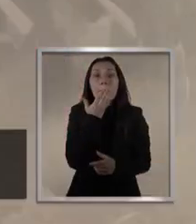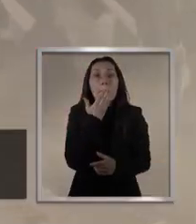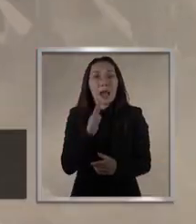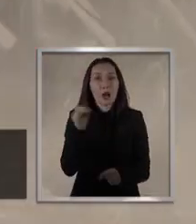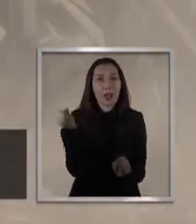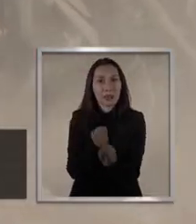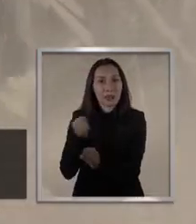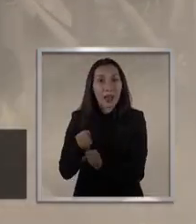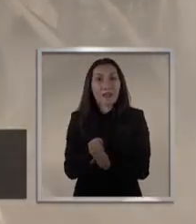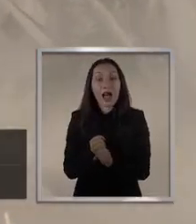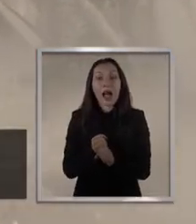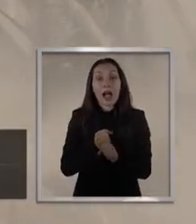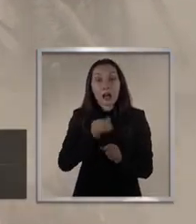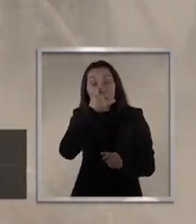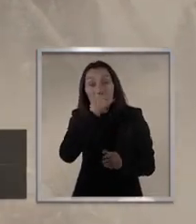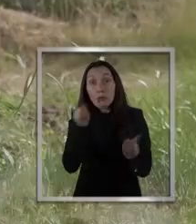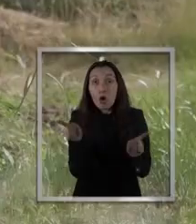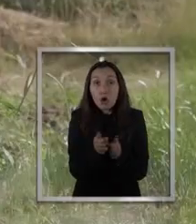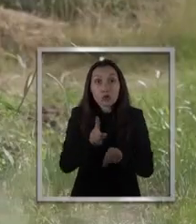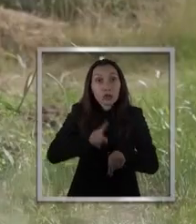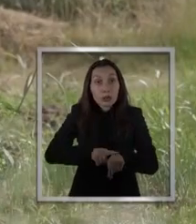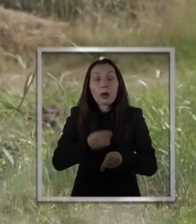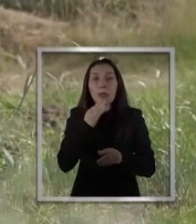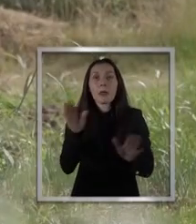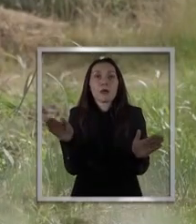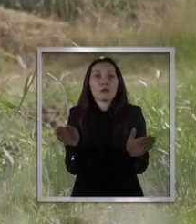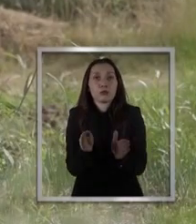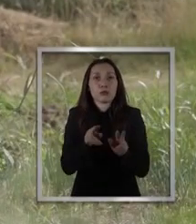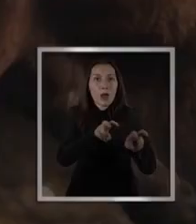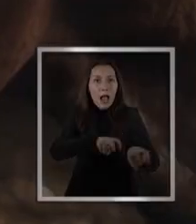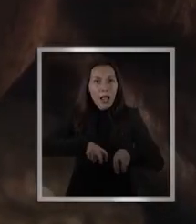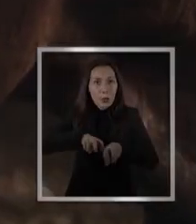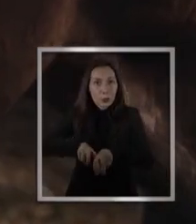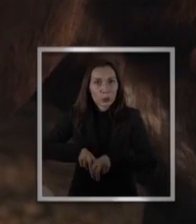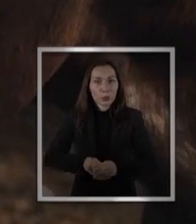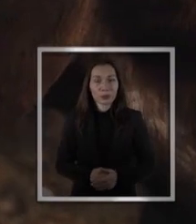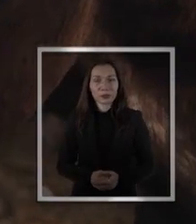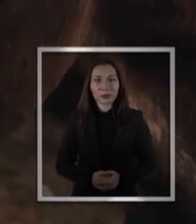para las temporeras y los pequeños agricultores.